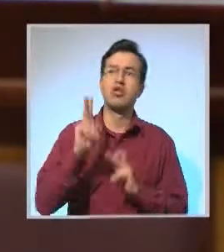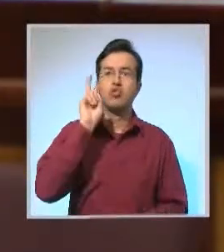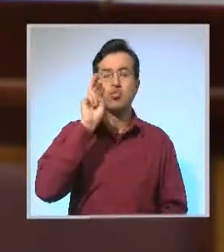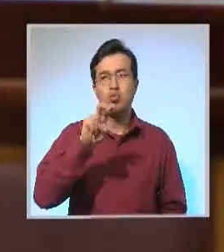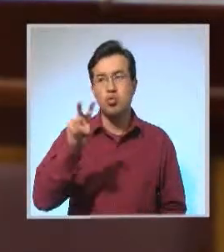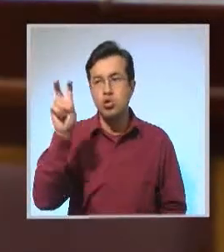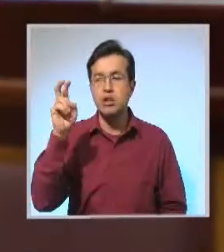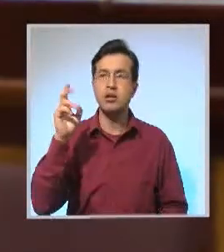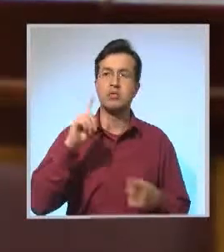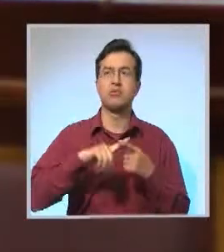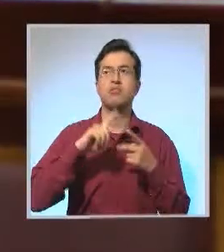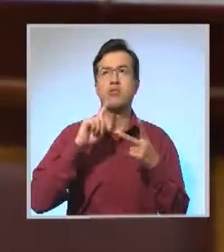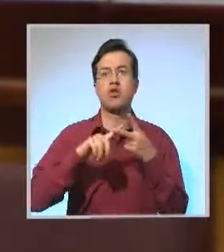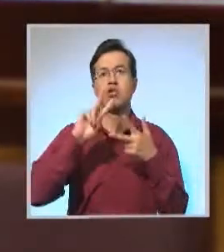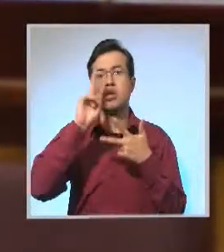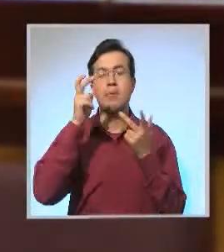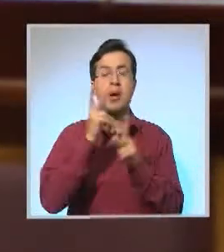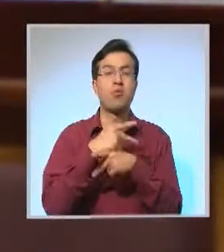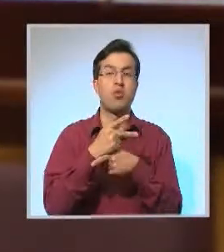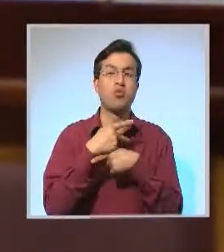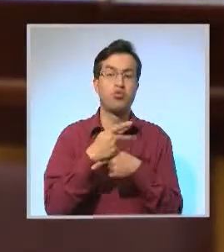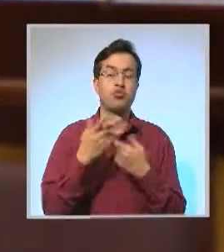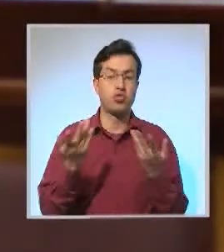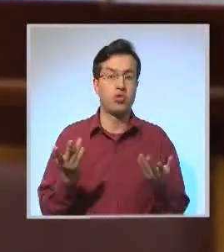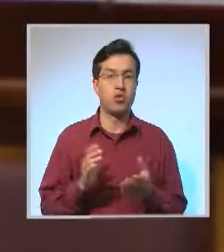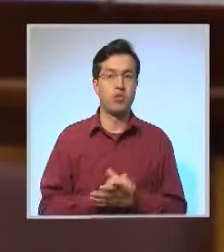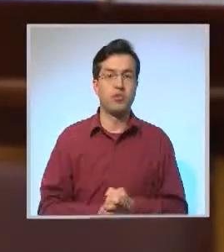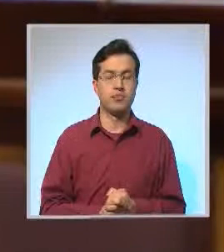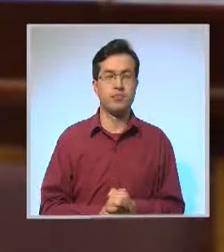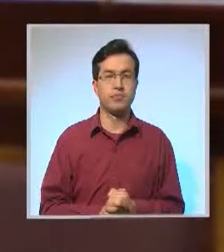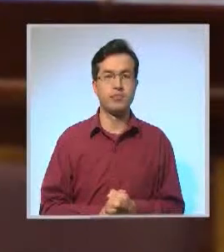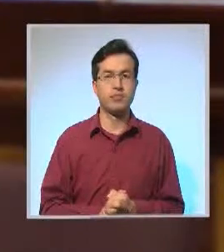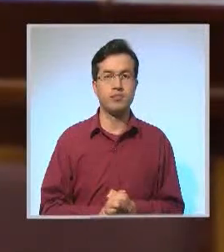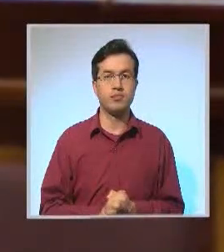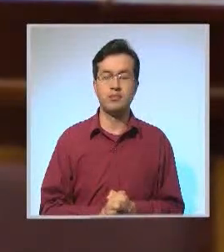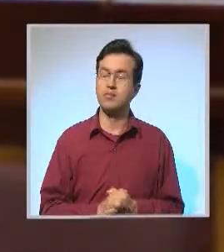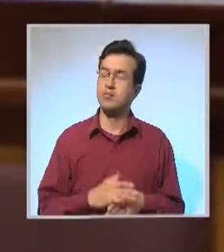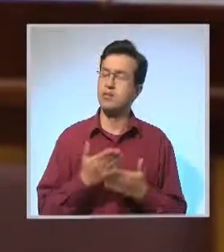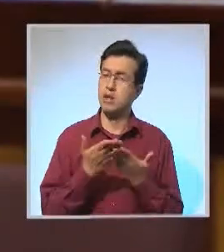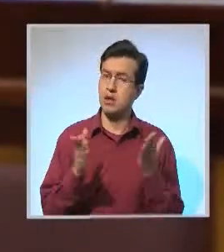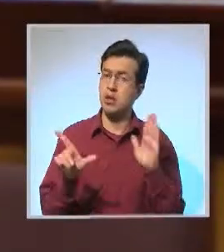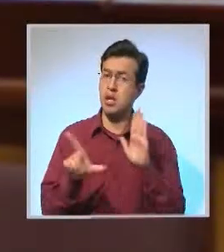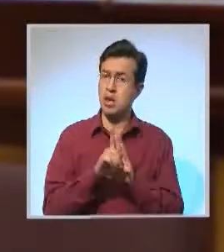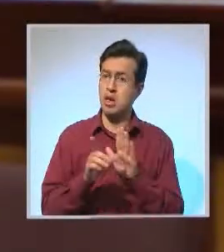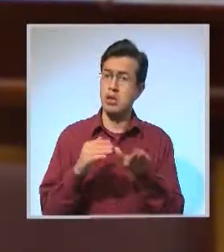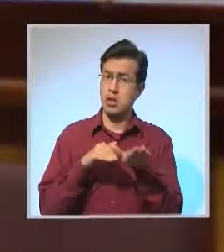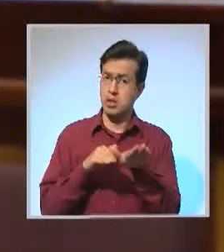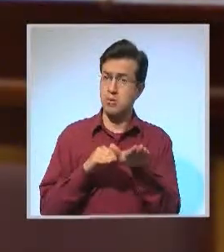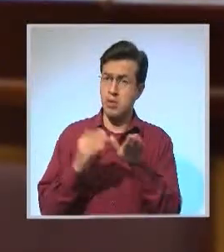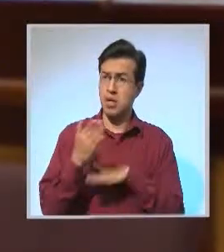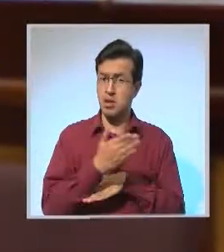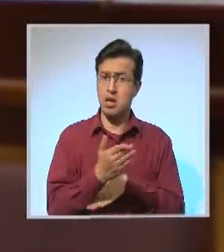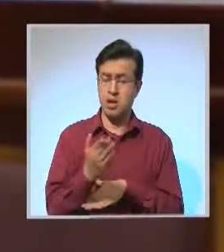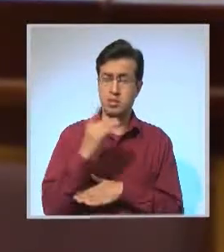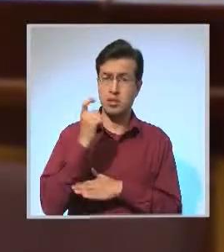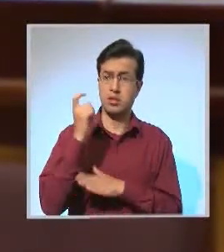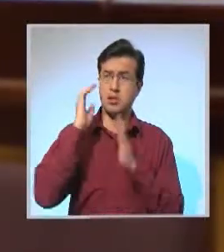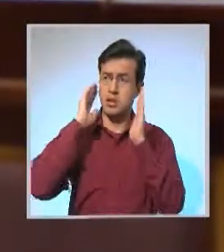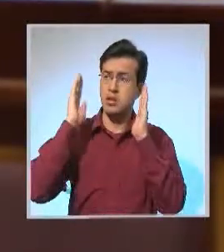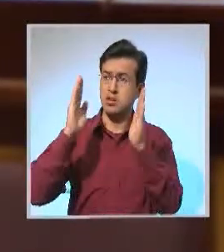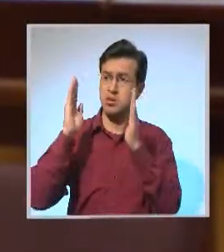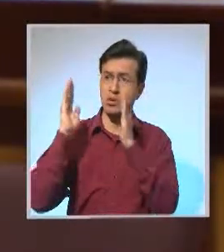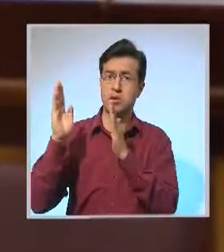para temas productivos entonces de esta ley garantiza esas preferencias para los